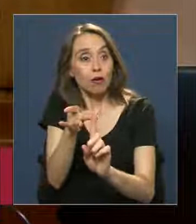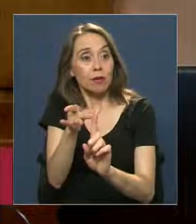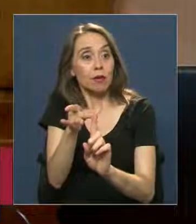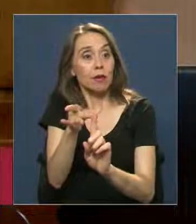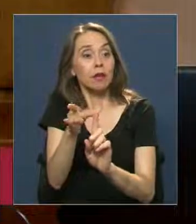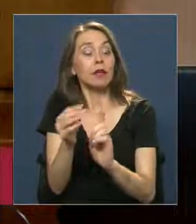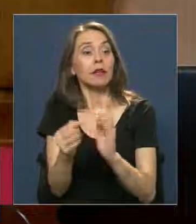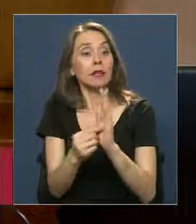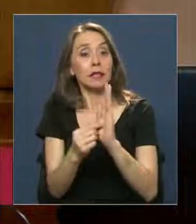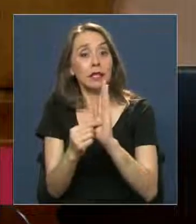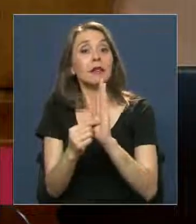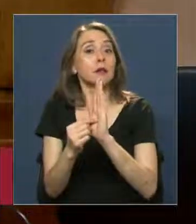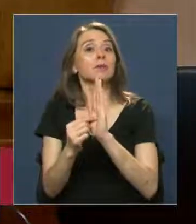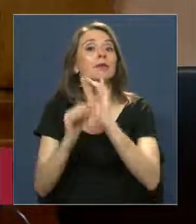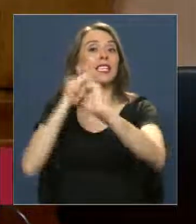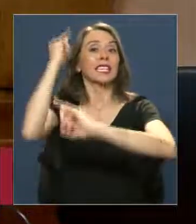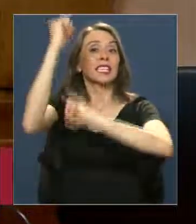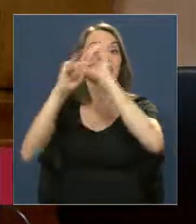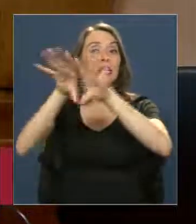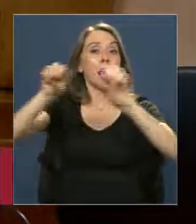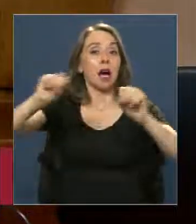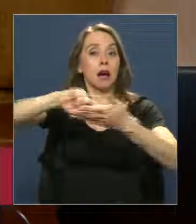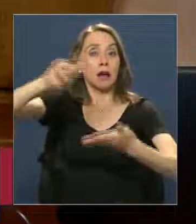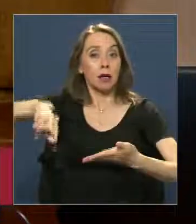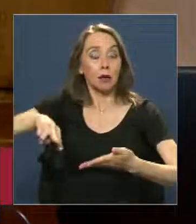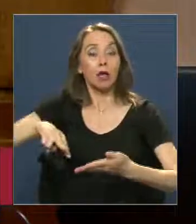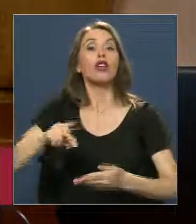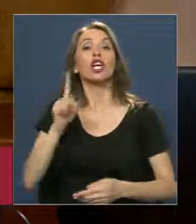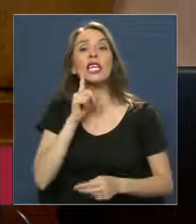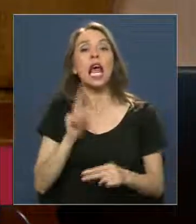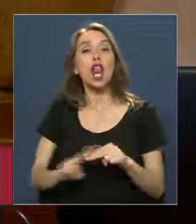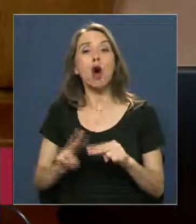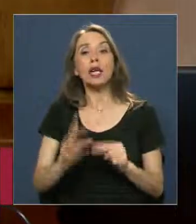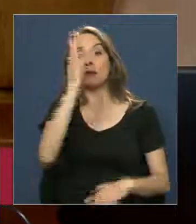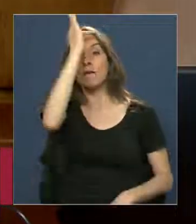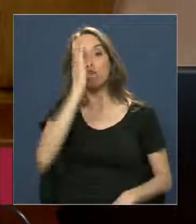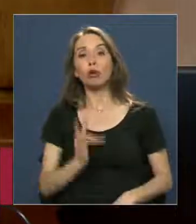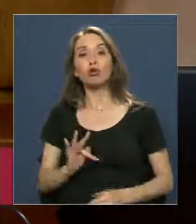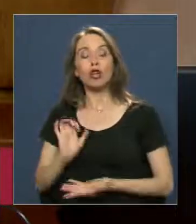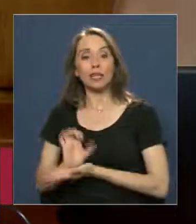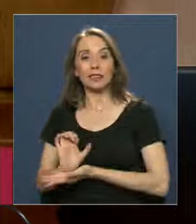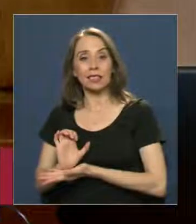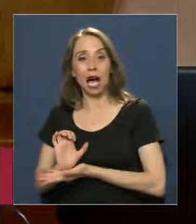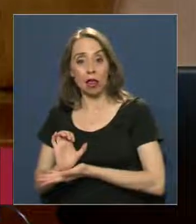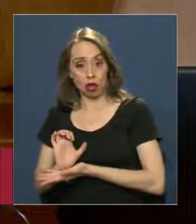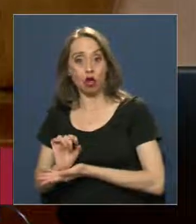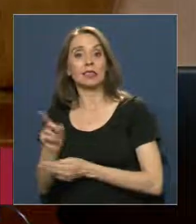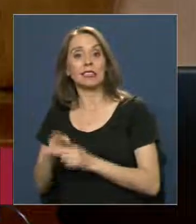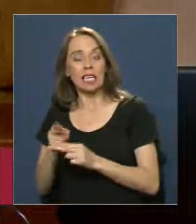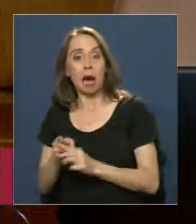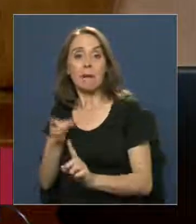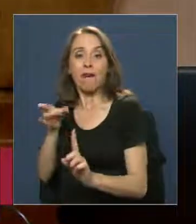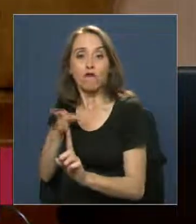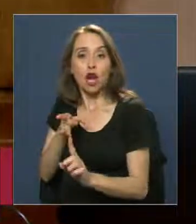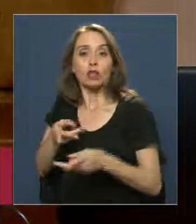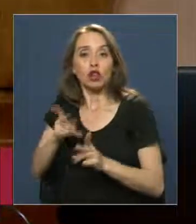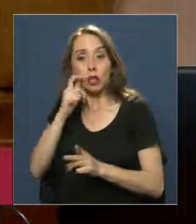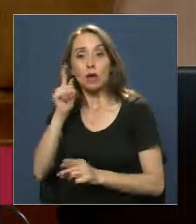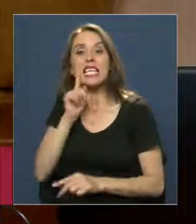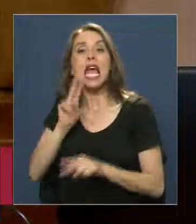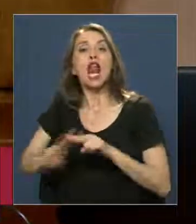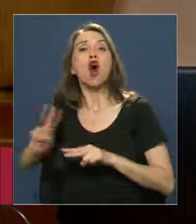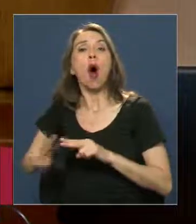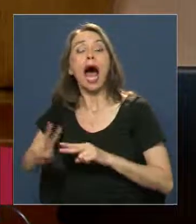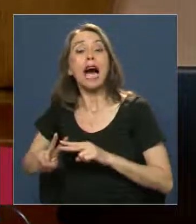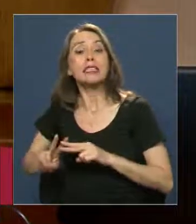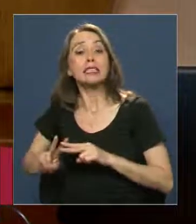al orden jurídico internacional es cuando proviene de agentes del Estado. Los otros son delitos gravísimos, por supuesto, pero violación de derechos humanos es cuando viene de agentes del